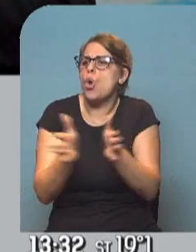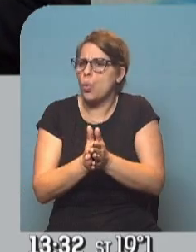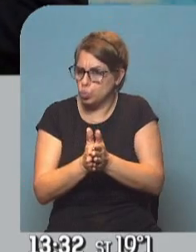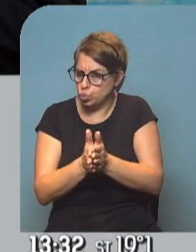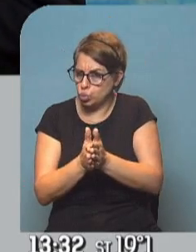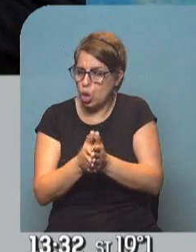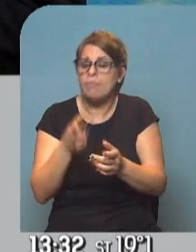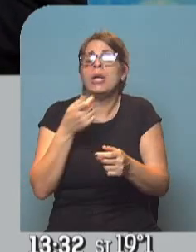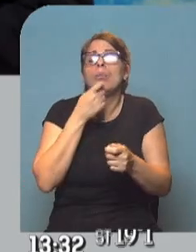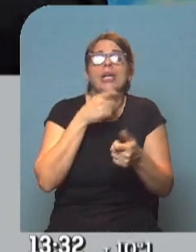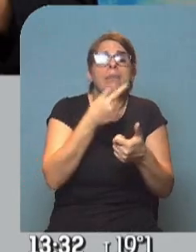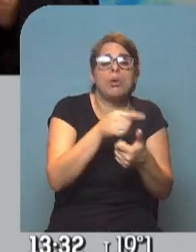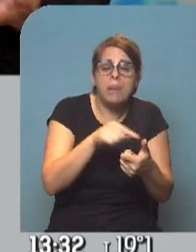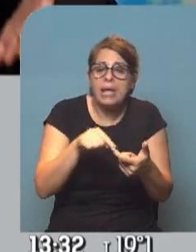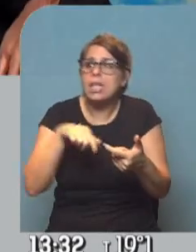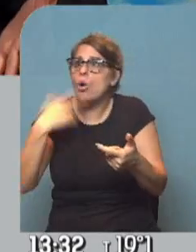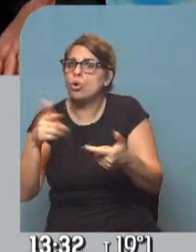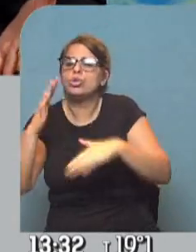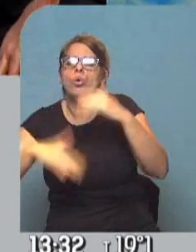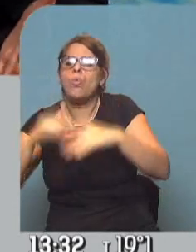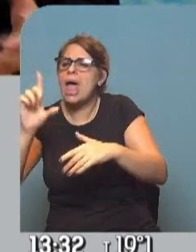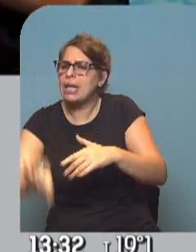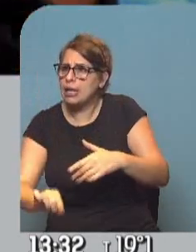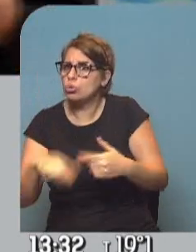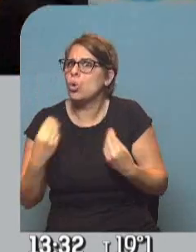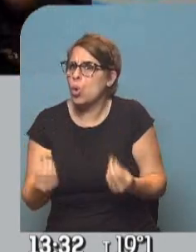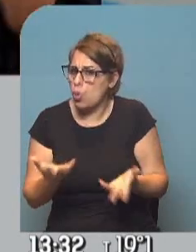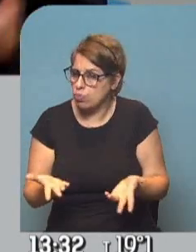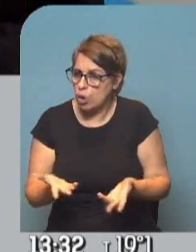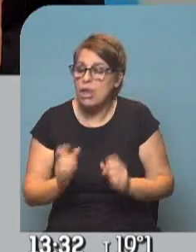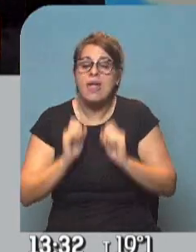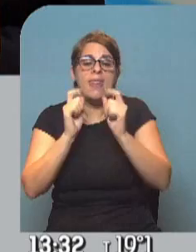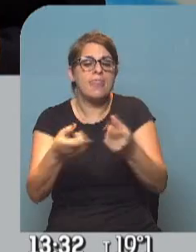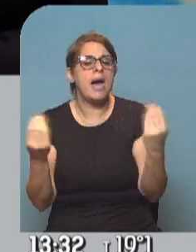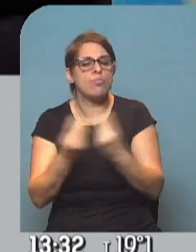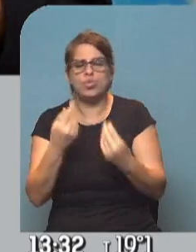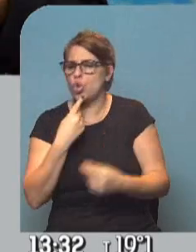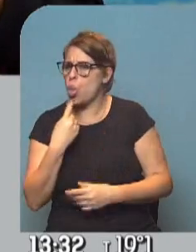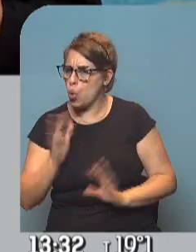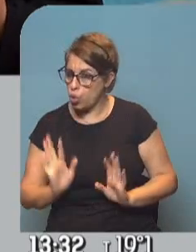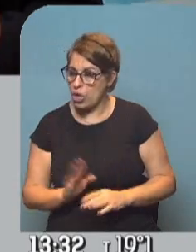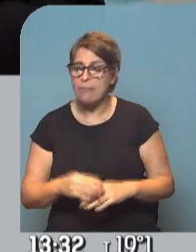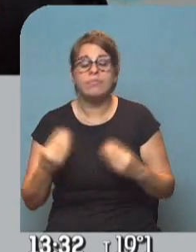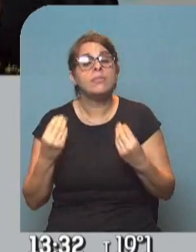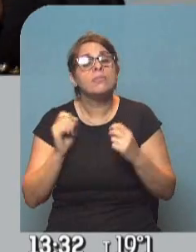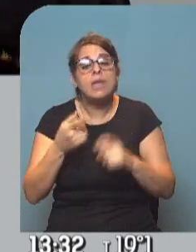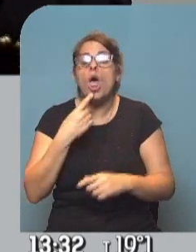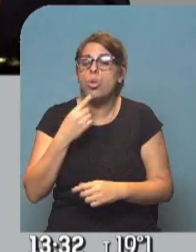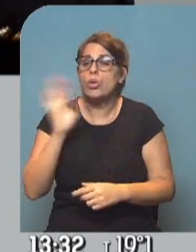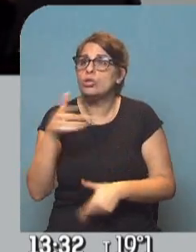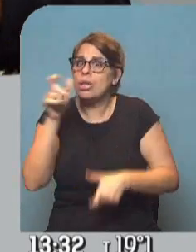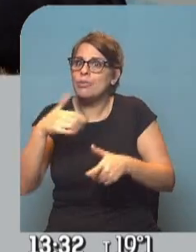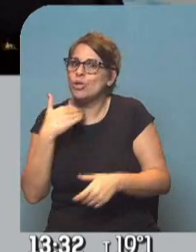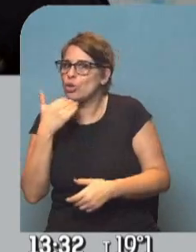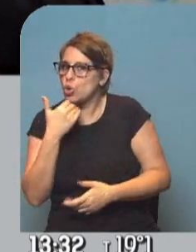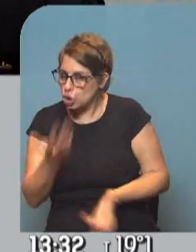¿El dinero por un lado y la mano de obra barata por el otro? Eso genera muchas dudas, genera tantas dudas que no todo el mundo sabe